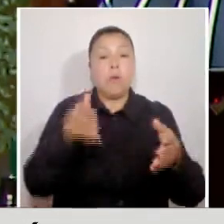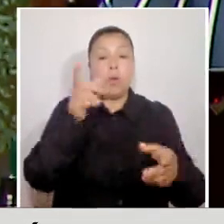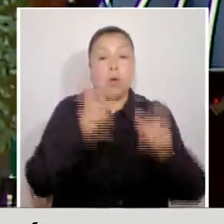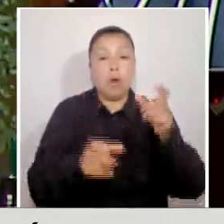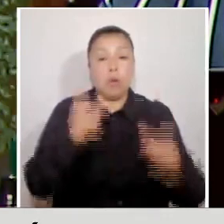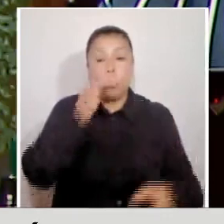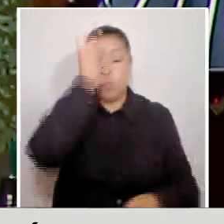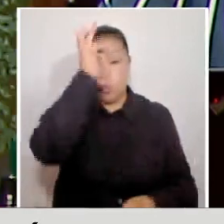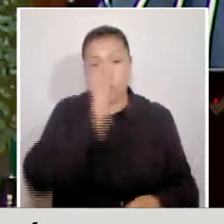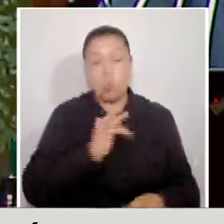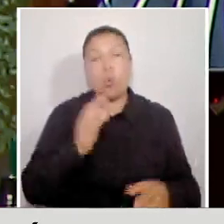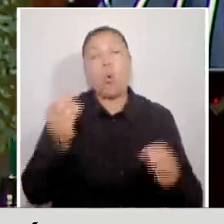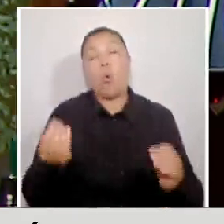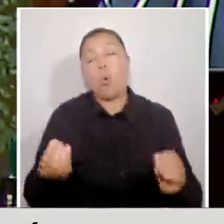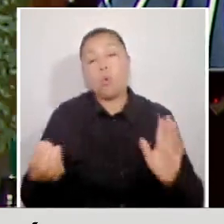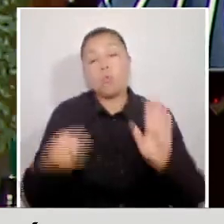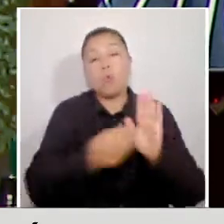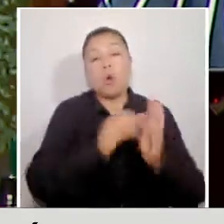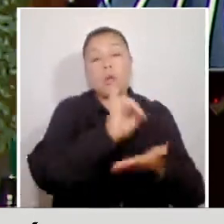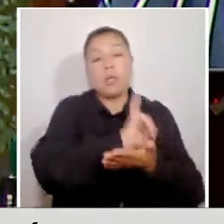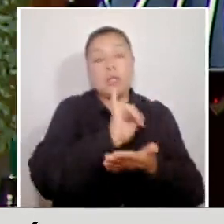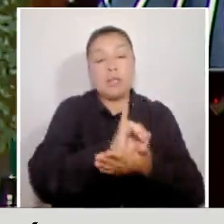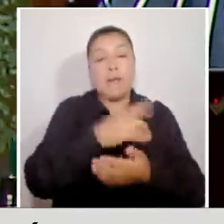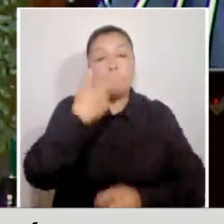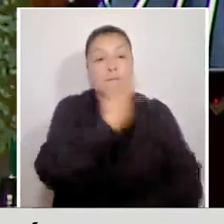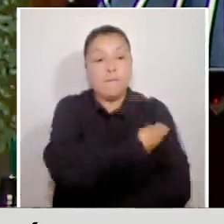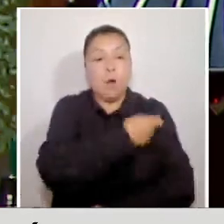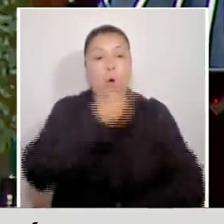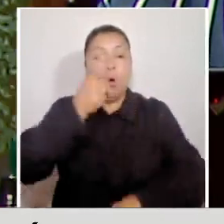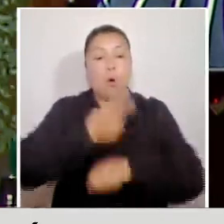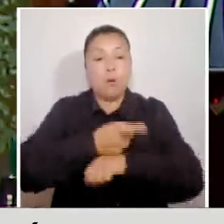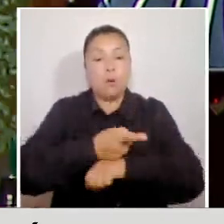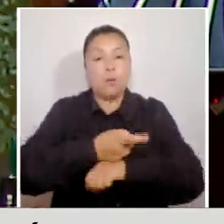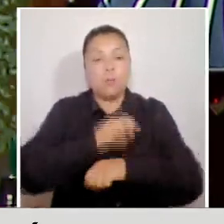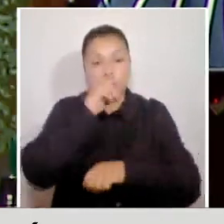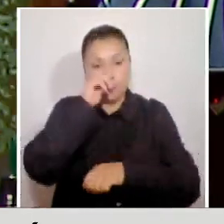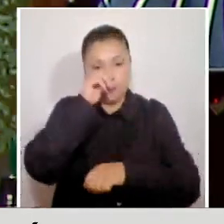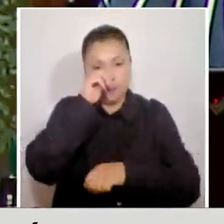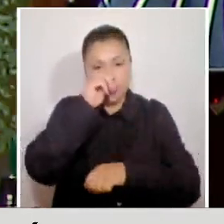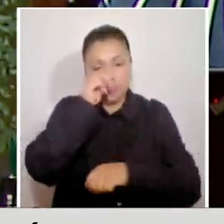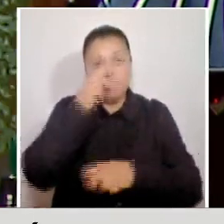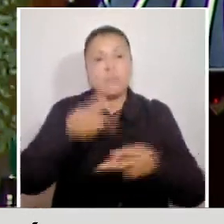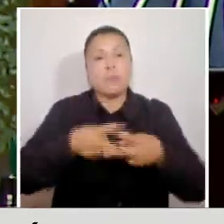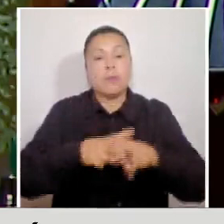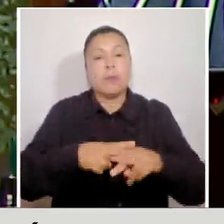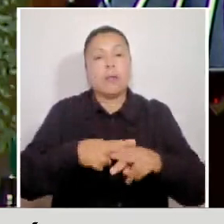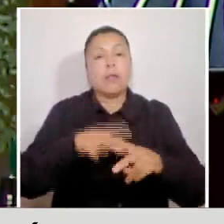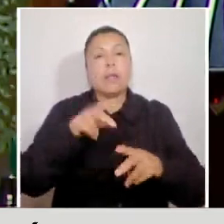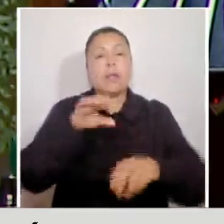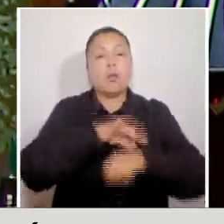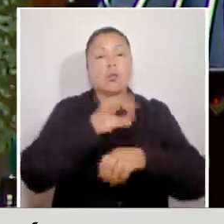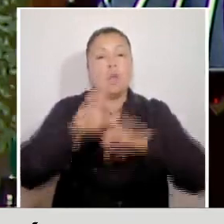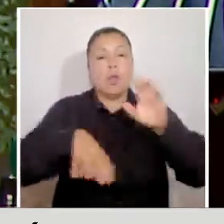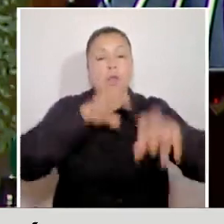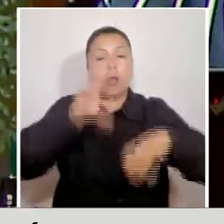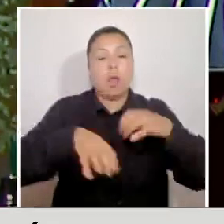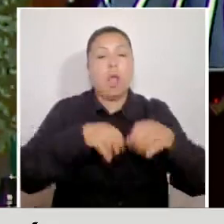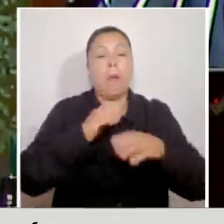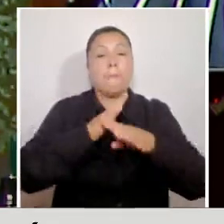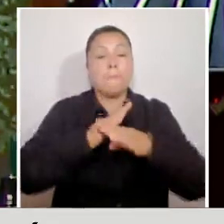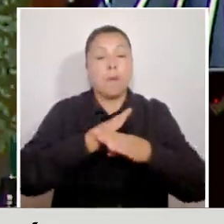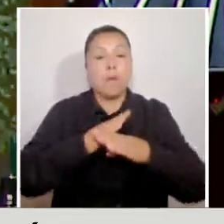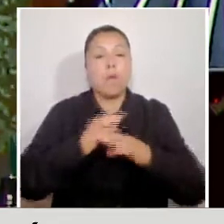establezca por dicha institución la vacunación obligatoria para los técnicos en veterinaria de forma preventiva de posibles